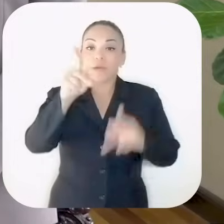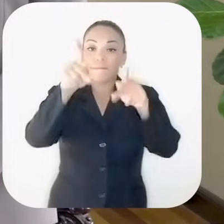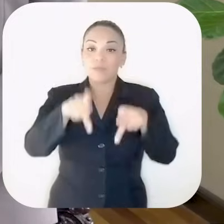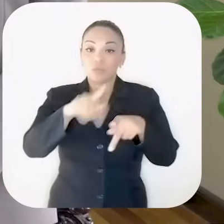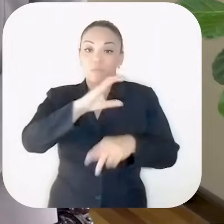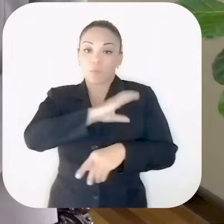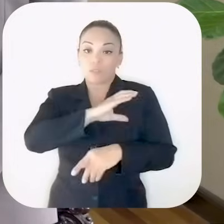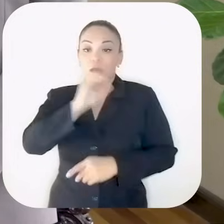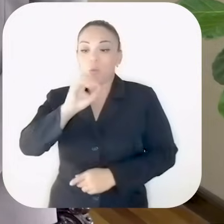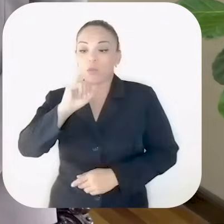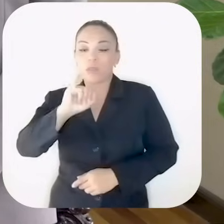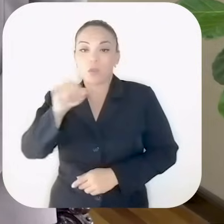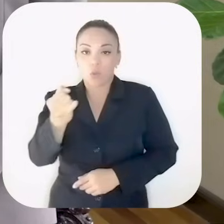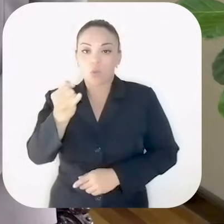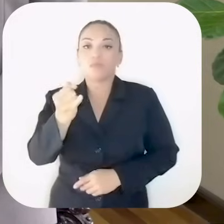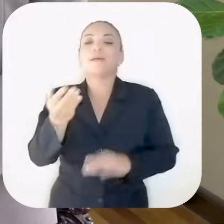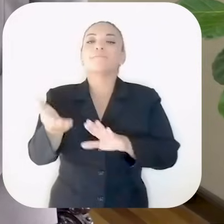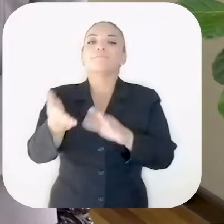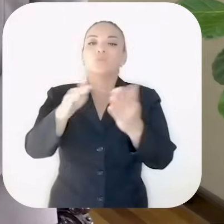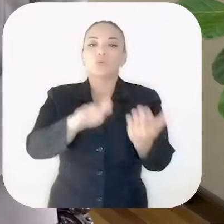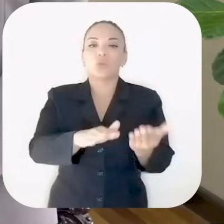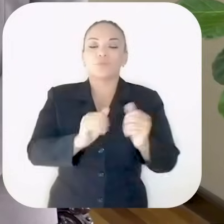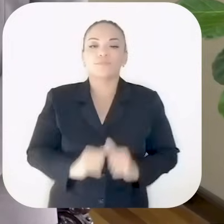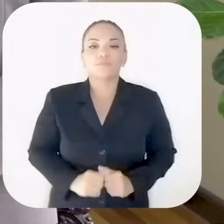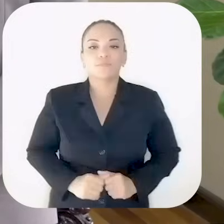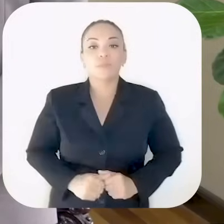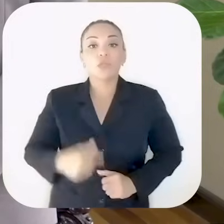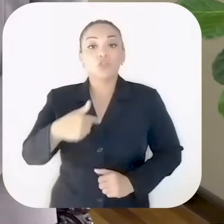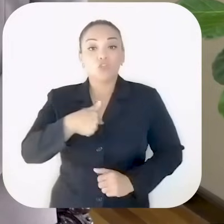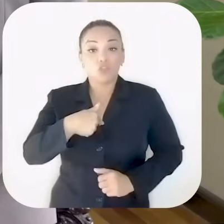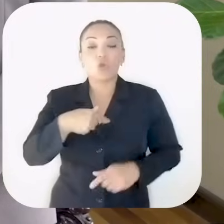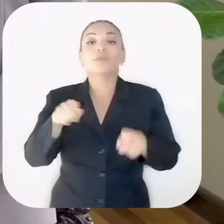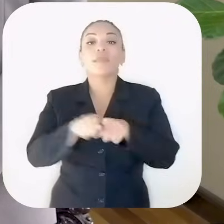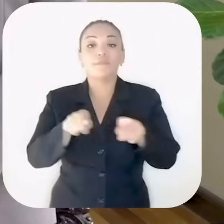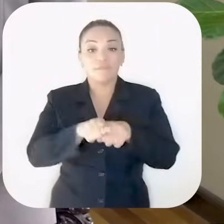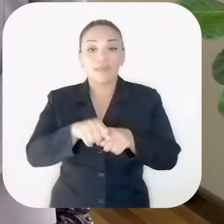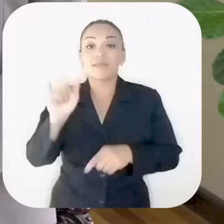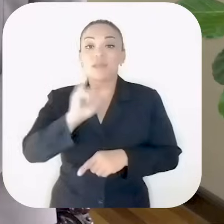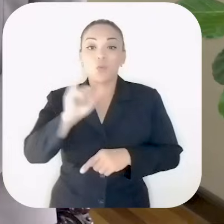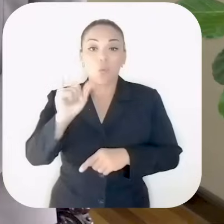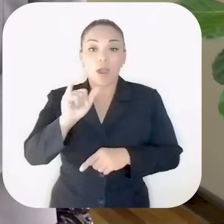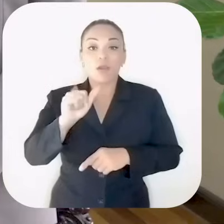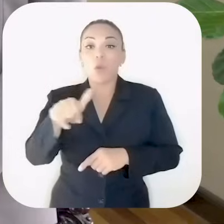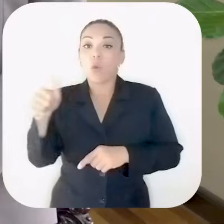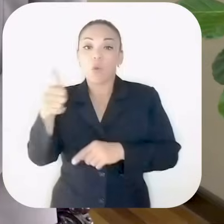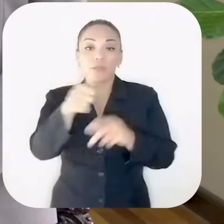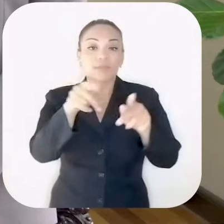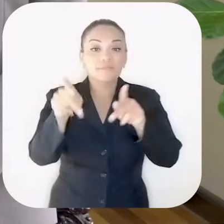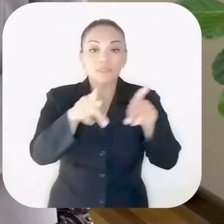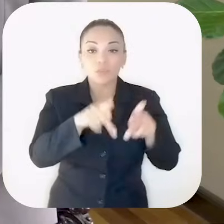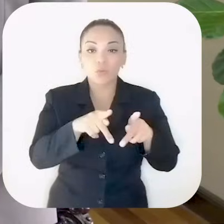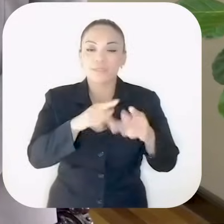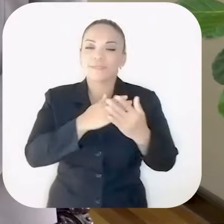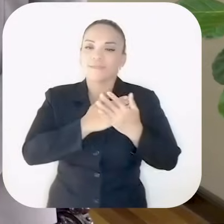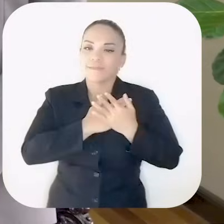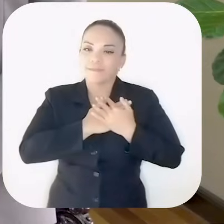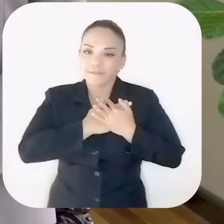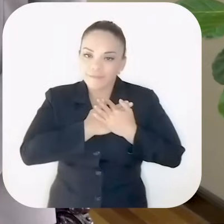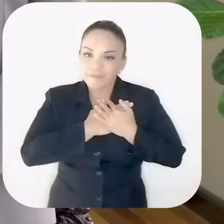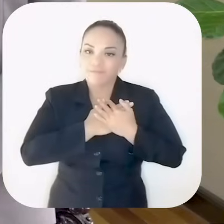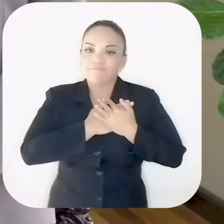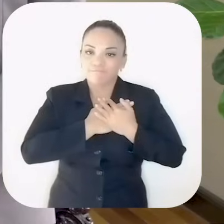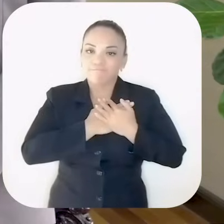OIJ. Como todos los costarricenses, yo también lamento profundamente